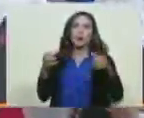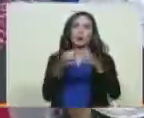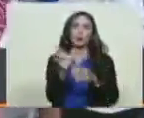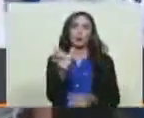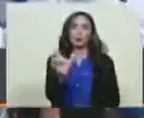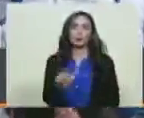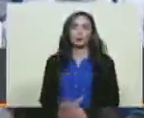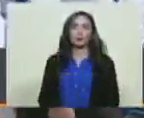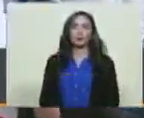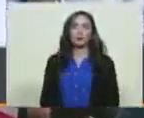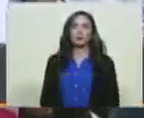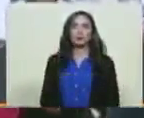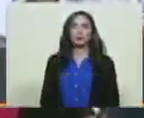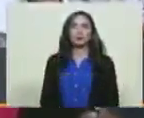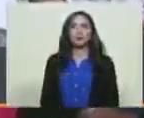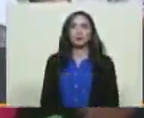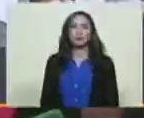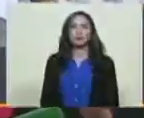territorios